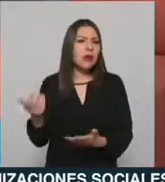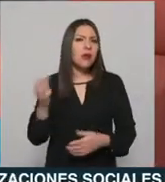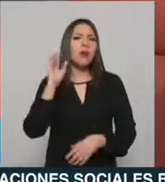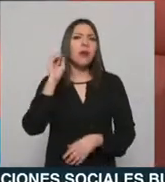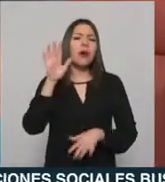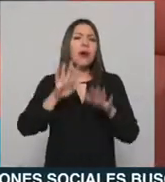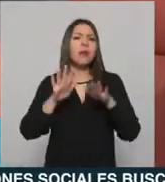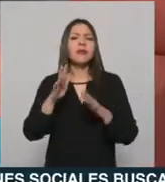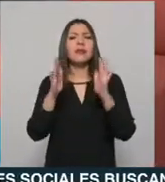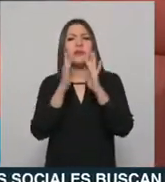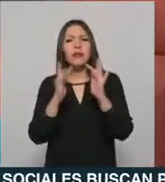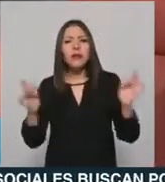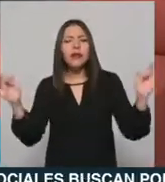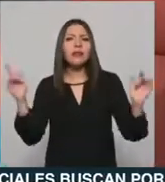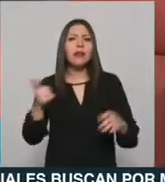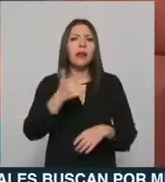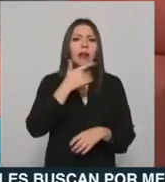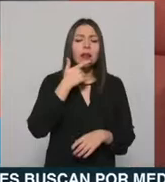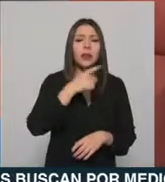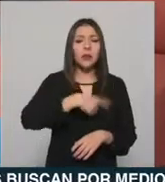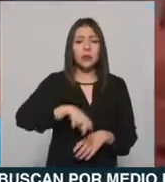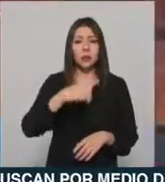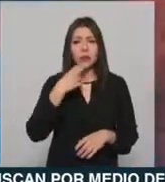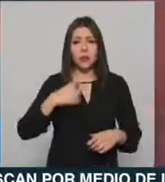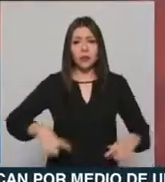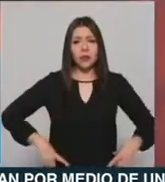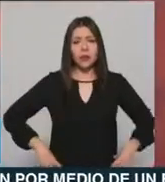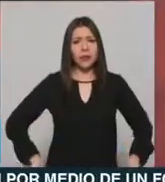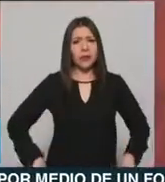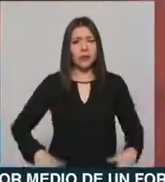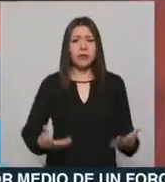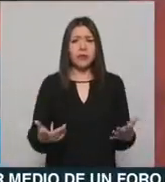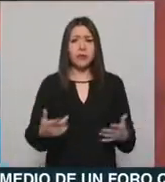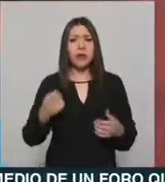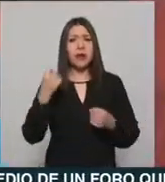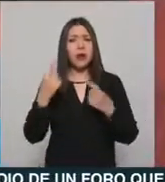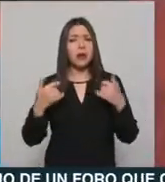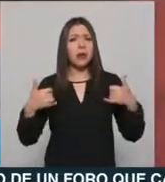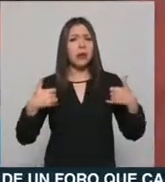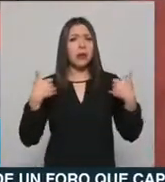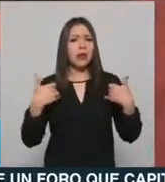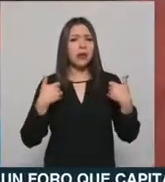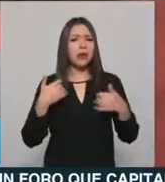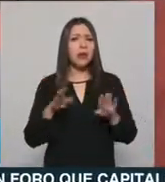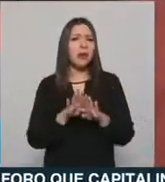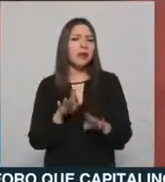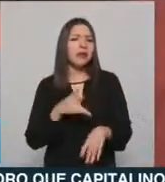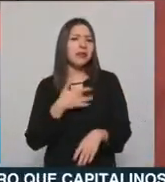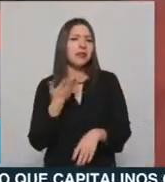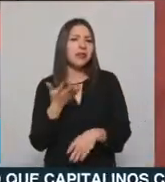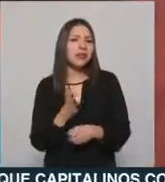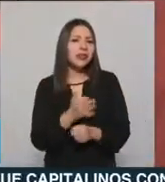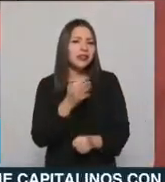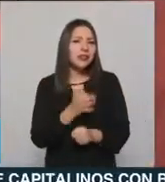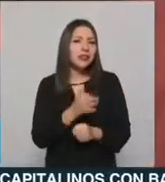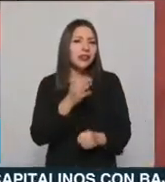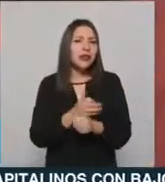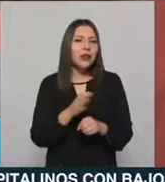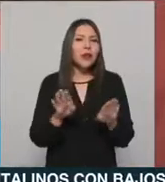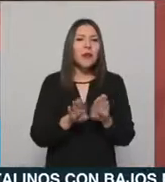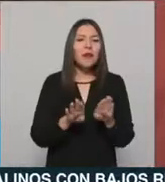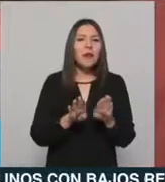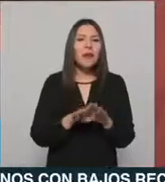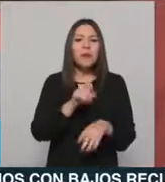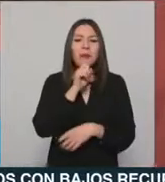en Inglaterra, el usar falda es una manera, para algunos adolescentes incluso, voy a decirlo, juguetona, de hacer una ruptura con